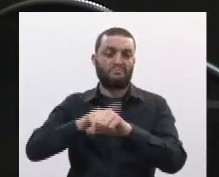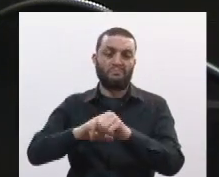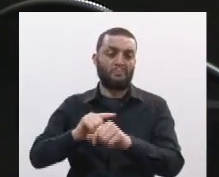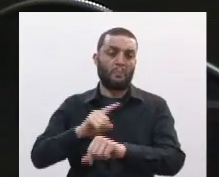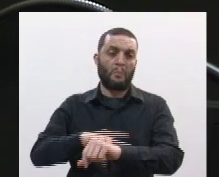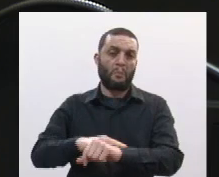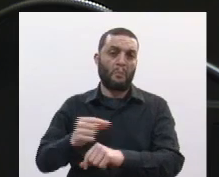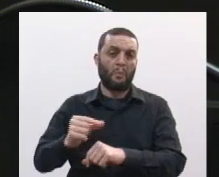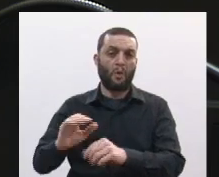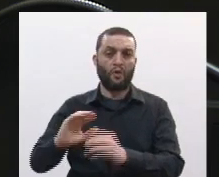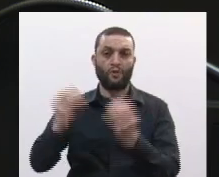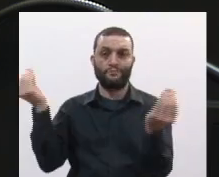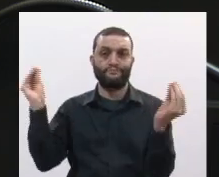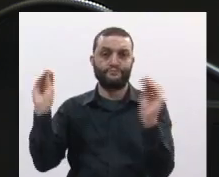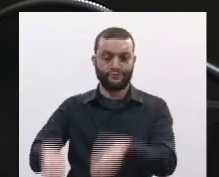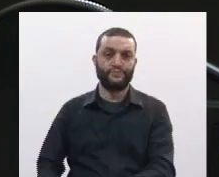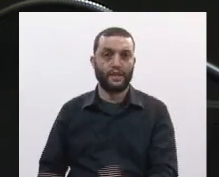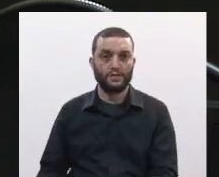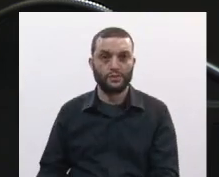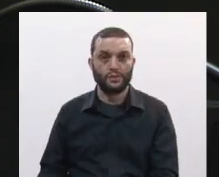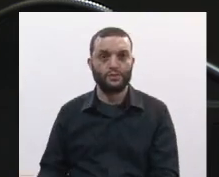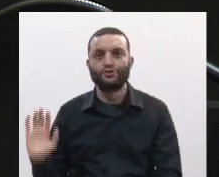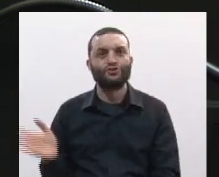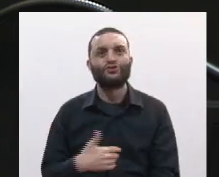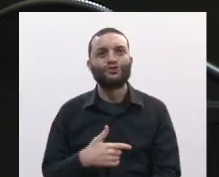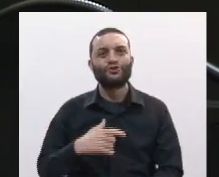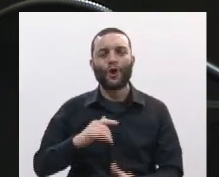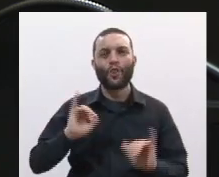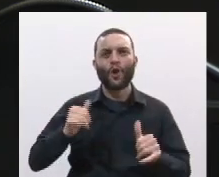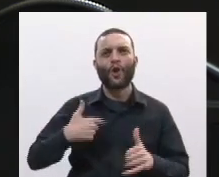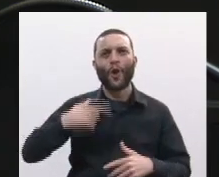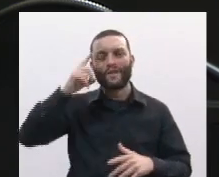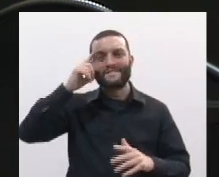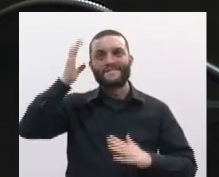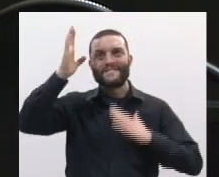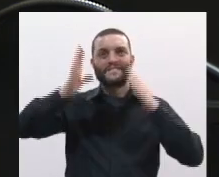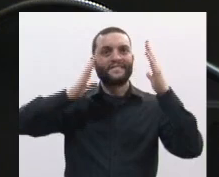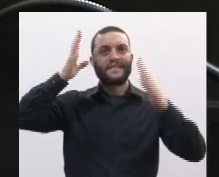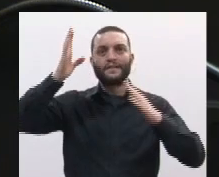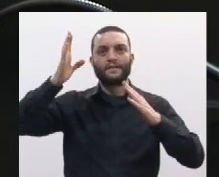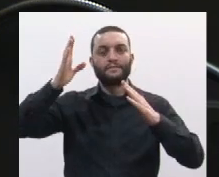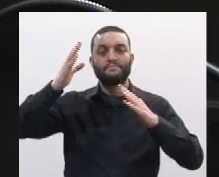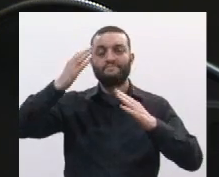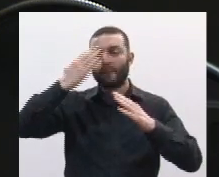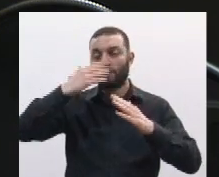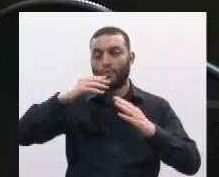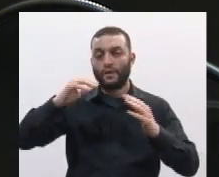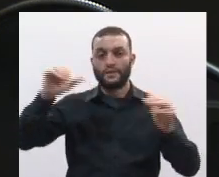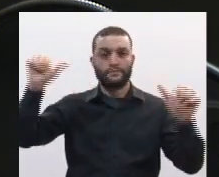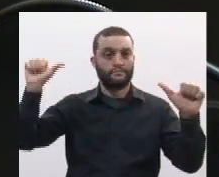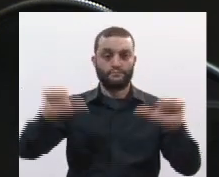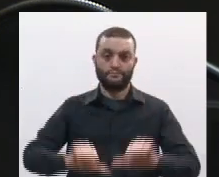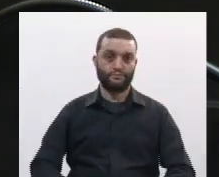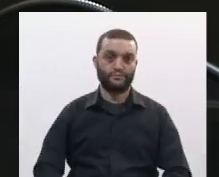de esa generación diezmada con sueños, con ilusiones. Él dijo allí también una frase que me acuerdo muy